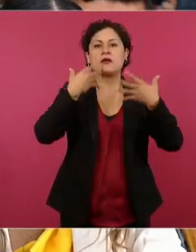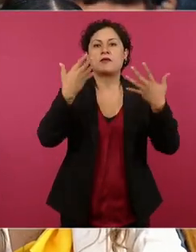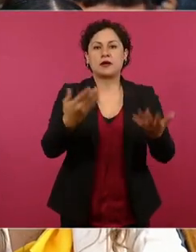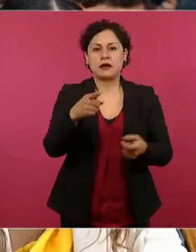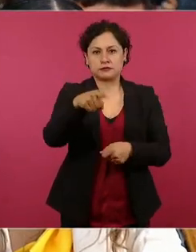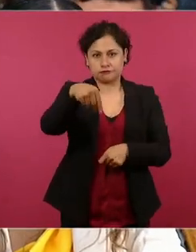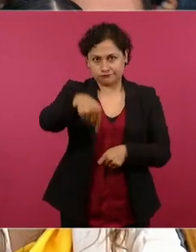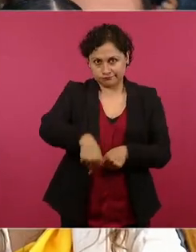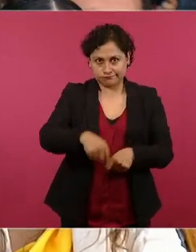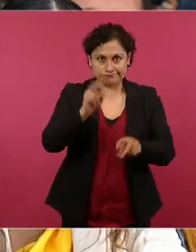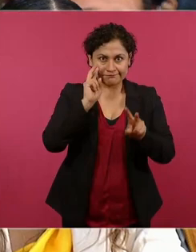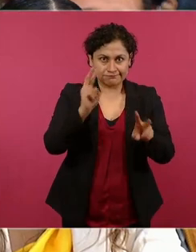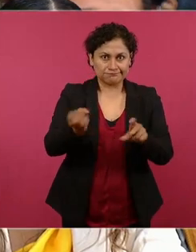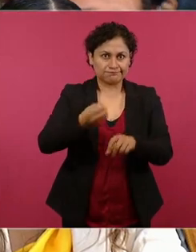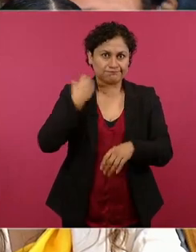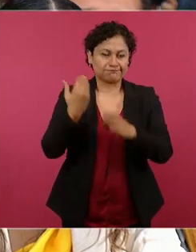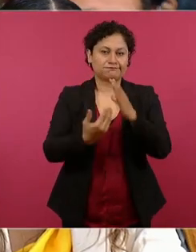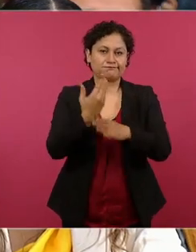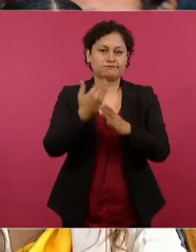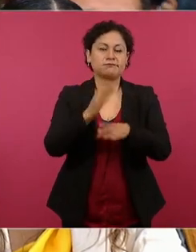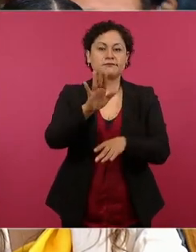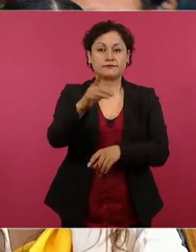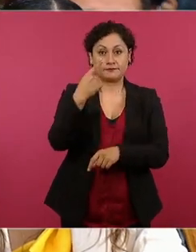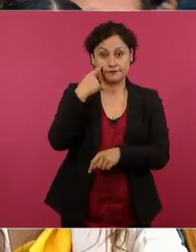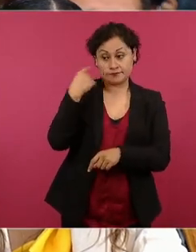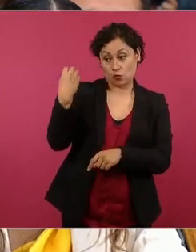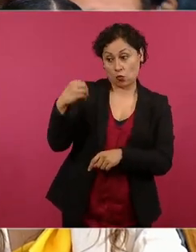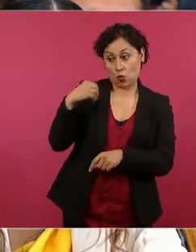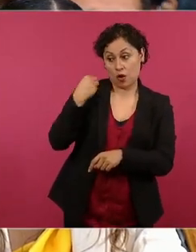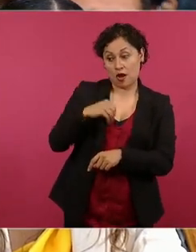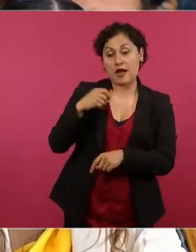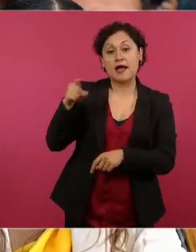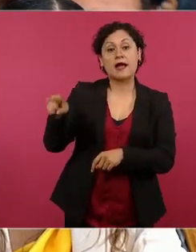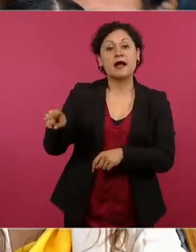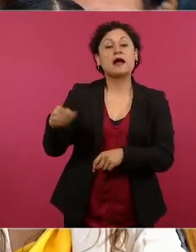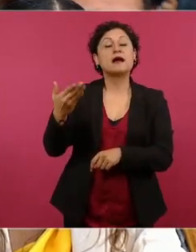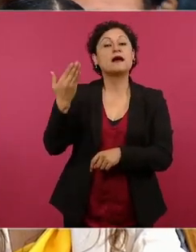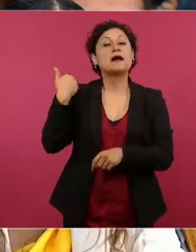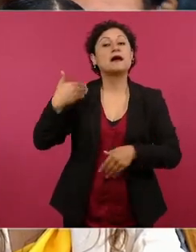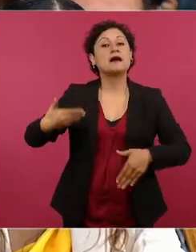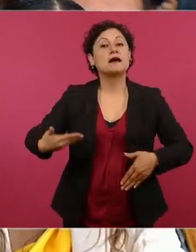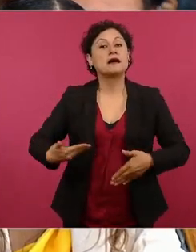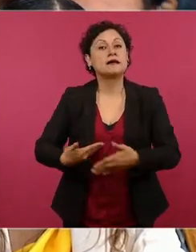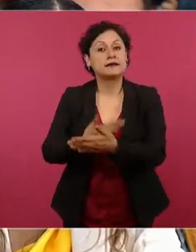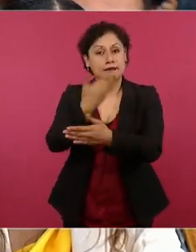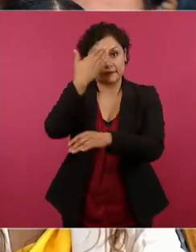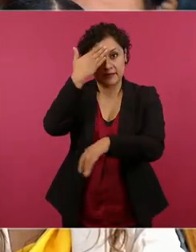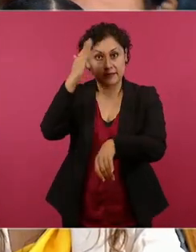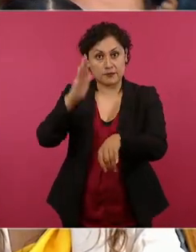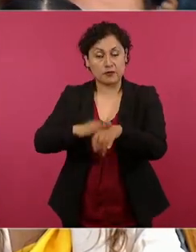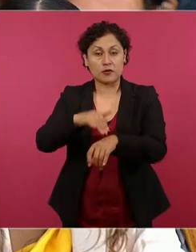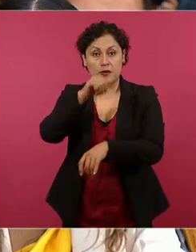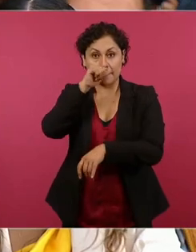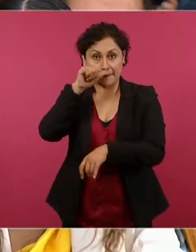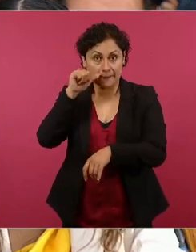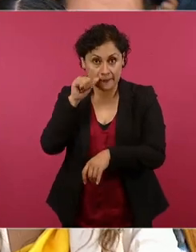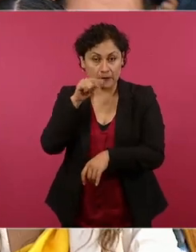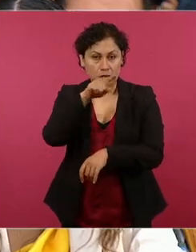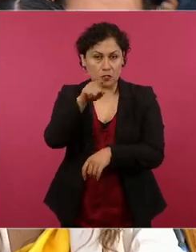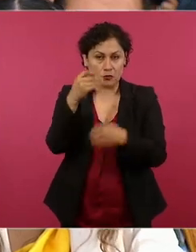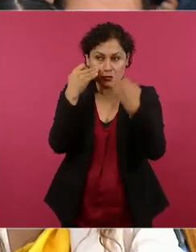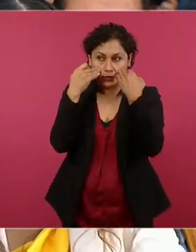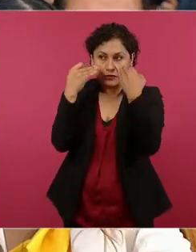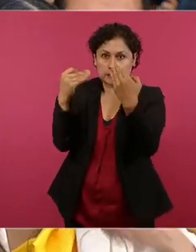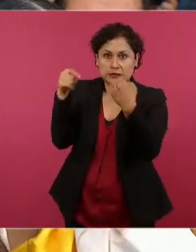Oaxaca, en el natalicio de Benito Juárez, usted pudo comprobar la tristeza que tiene el pueblo, al grado que